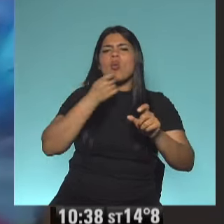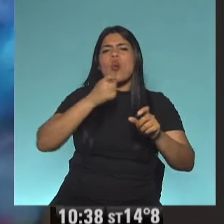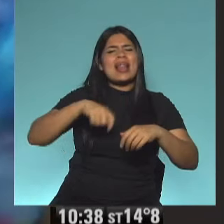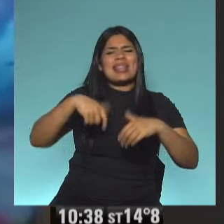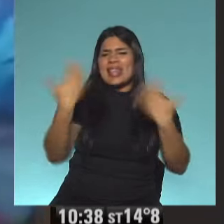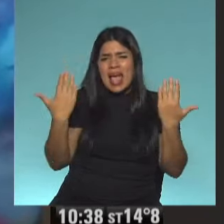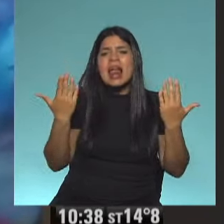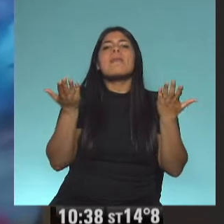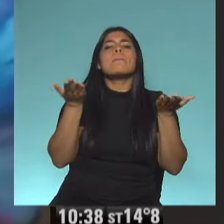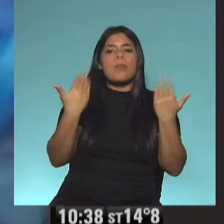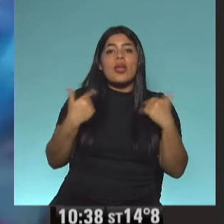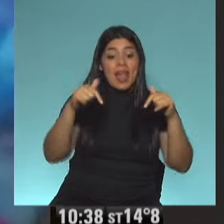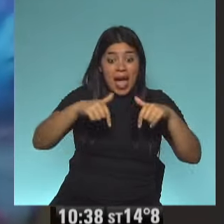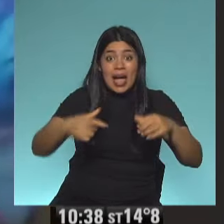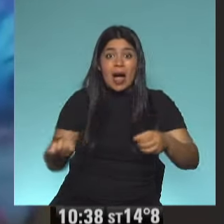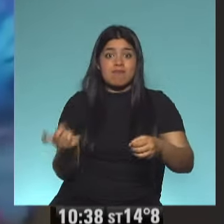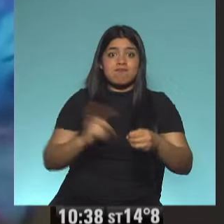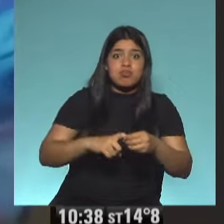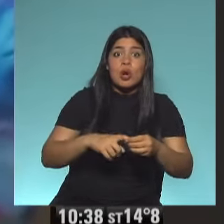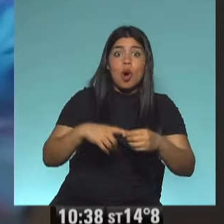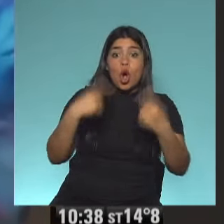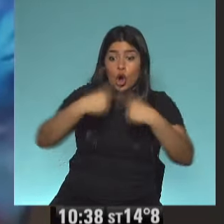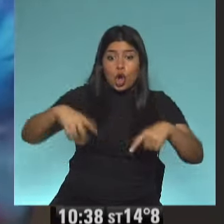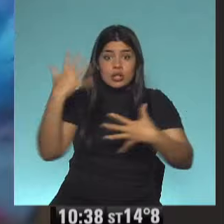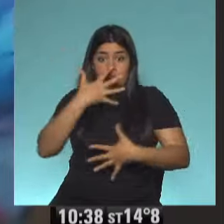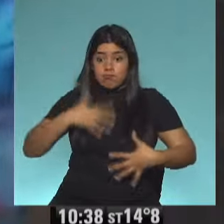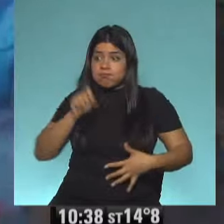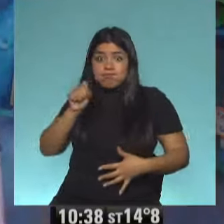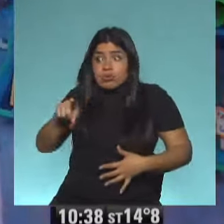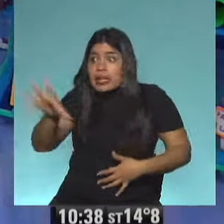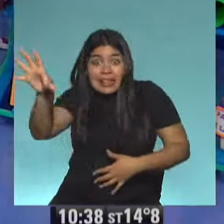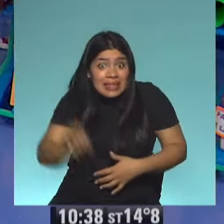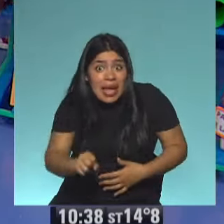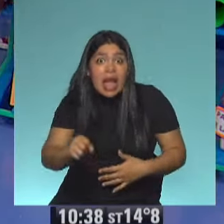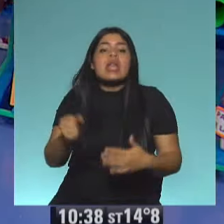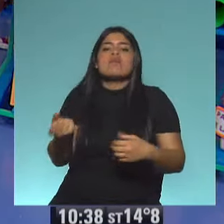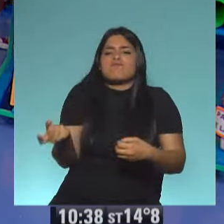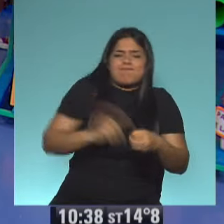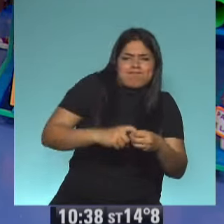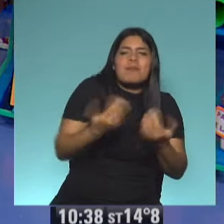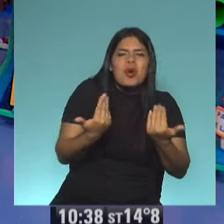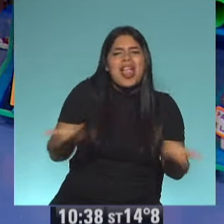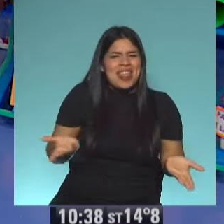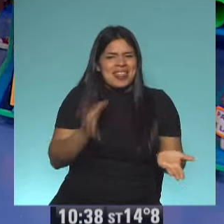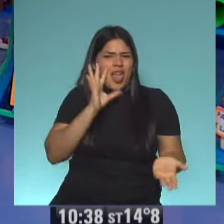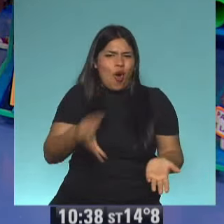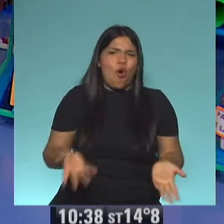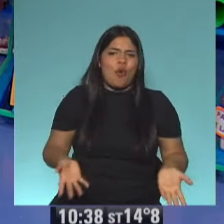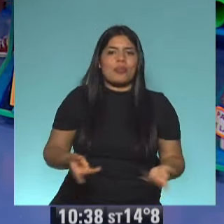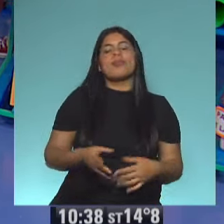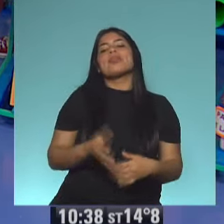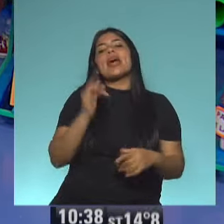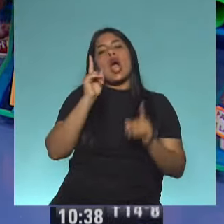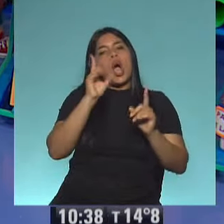cualquier persona puede participar con su producción, con sus motivos, si después hay un jurado y una selección